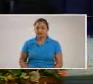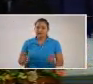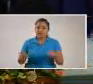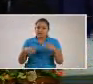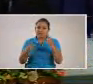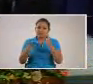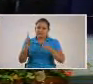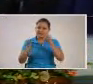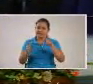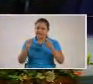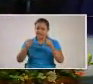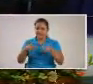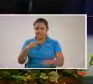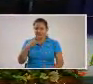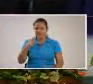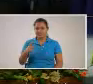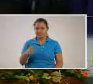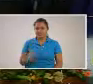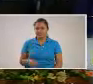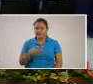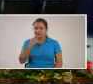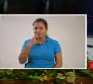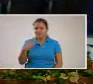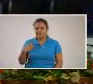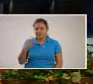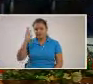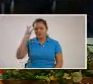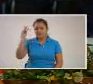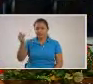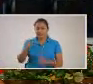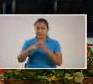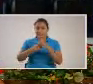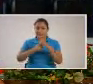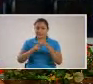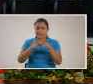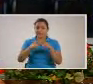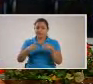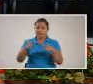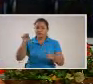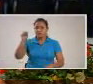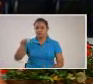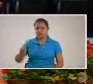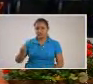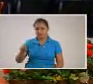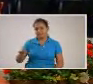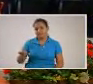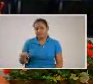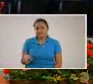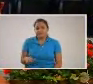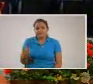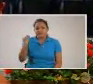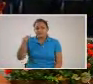hermano, ¿por qué empezamos por aquí si faltan por lo menos